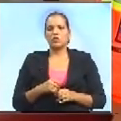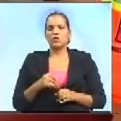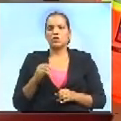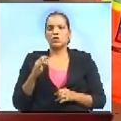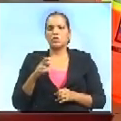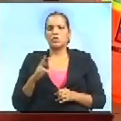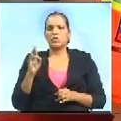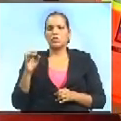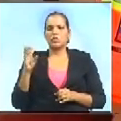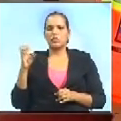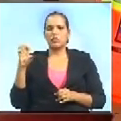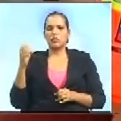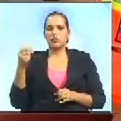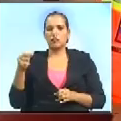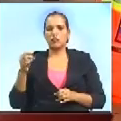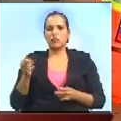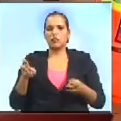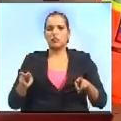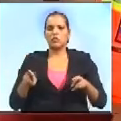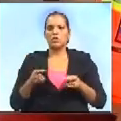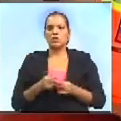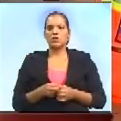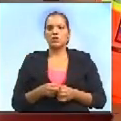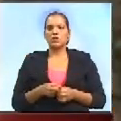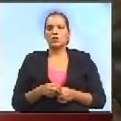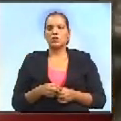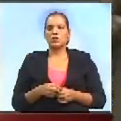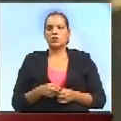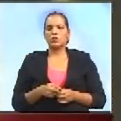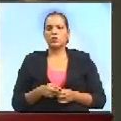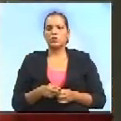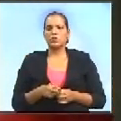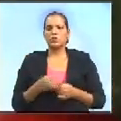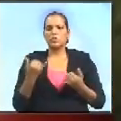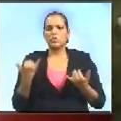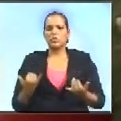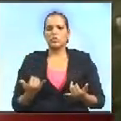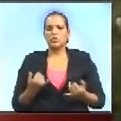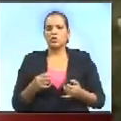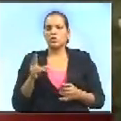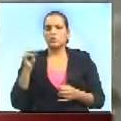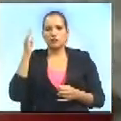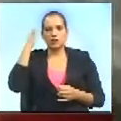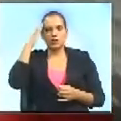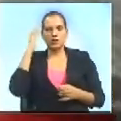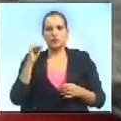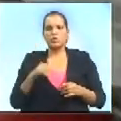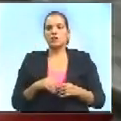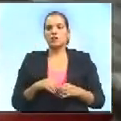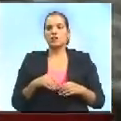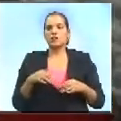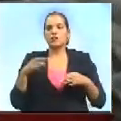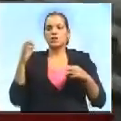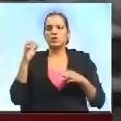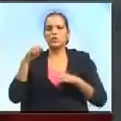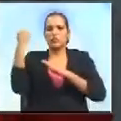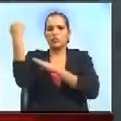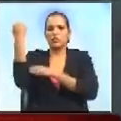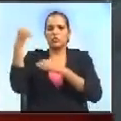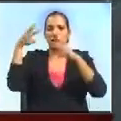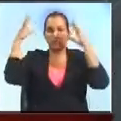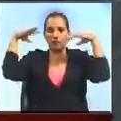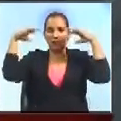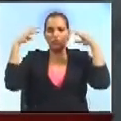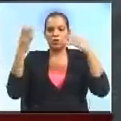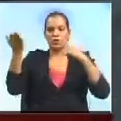del Ejecutivo y a su vez del Ejecutivo Nacional. Aunque aún no se conoce la intensidad del fenómeno